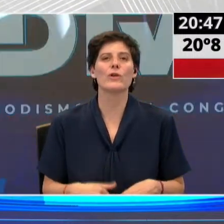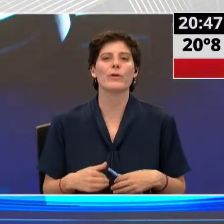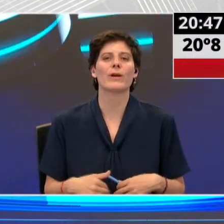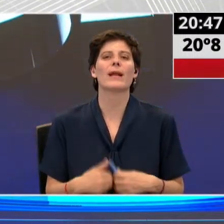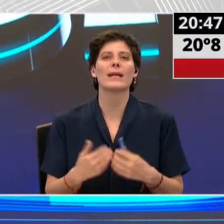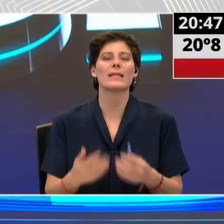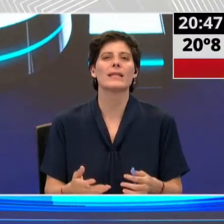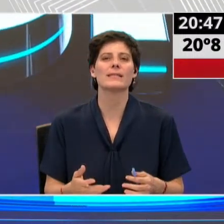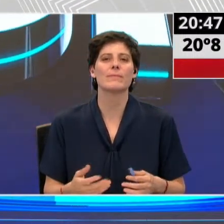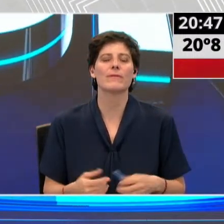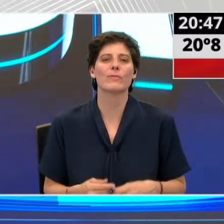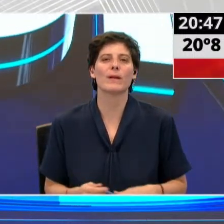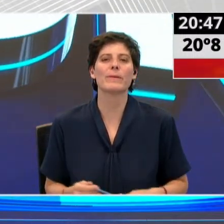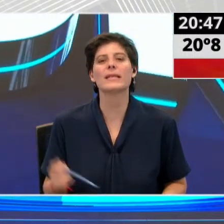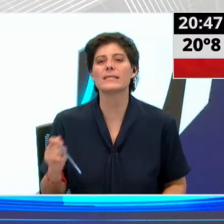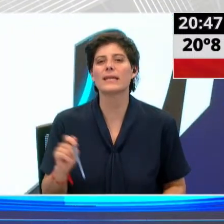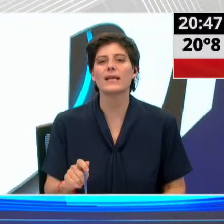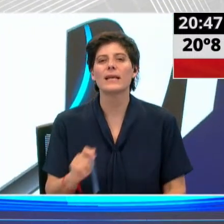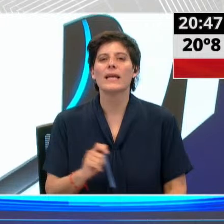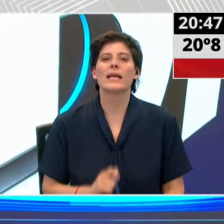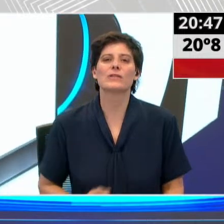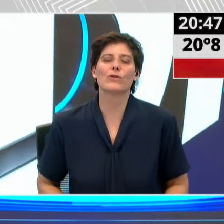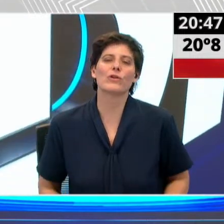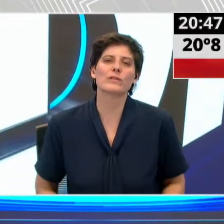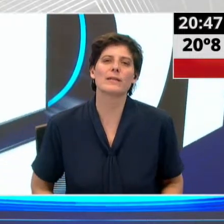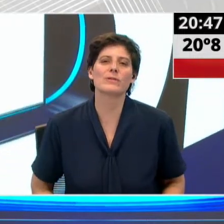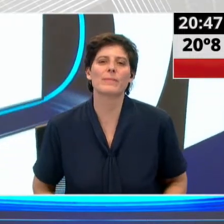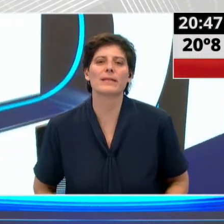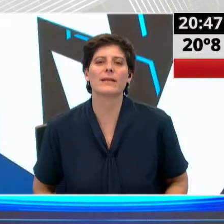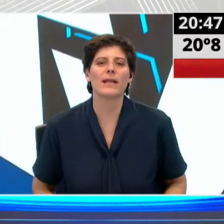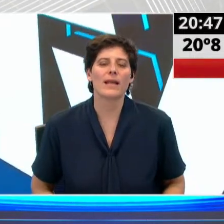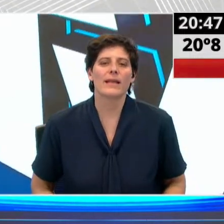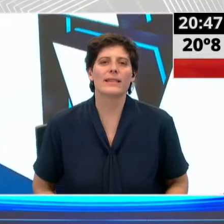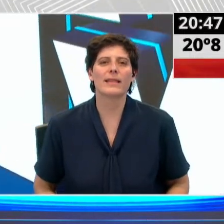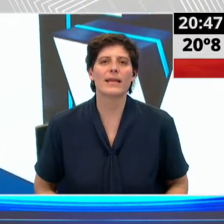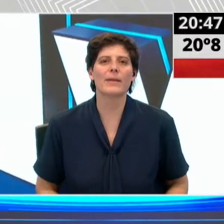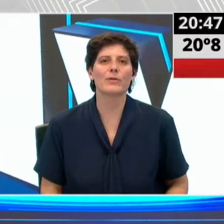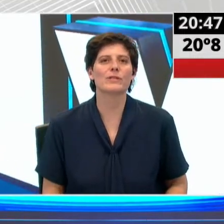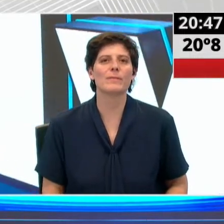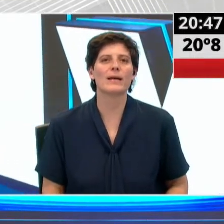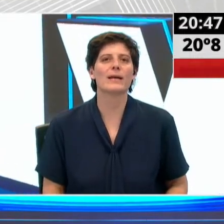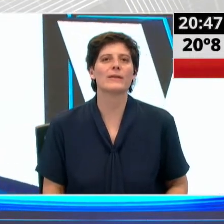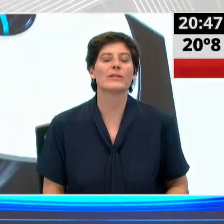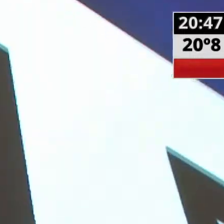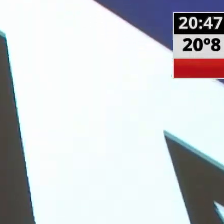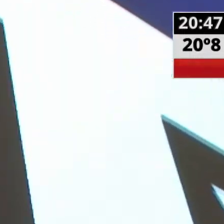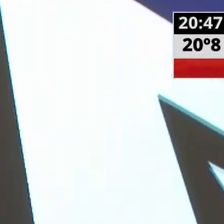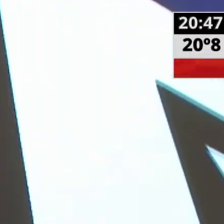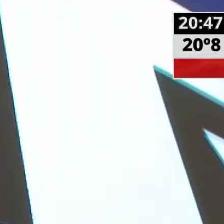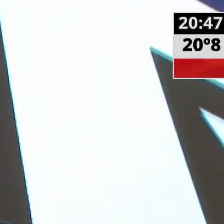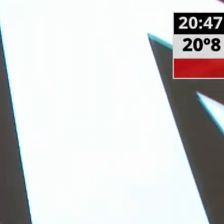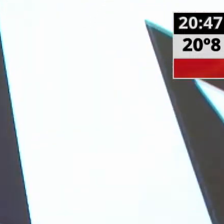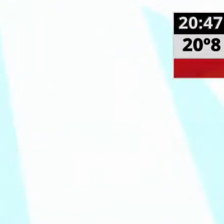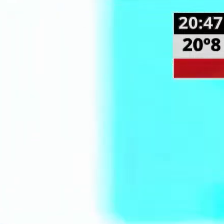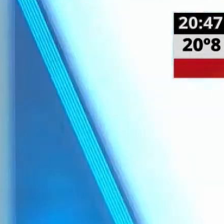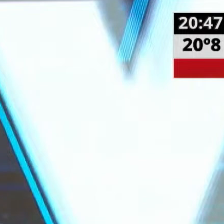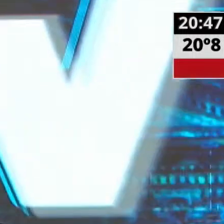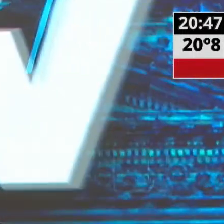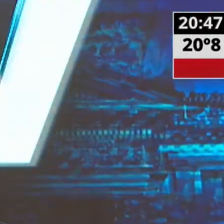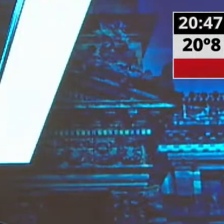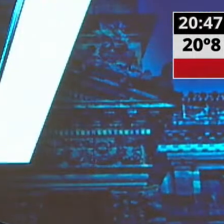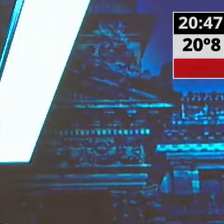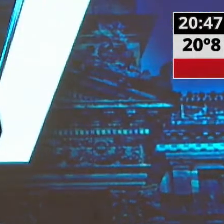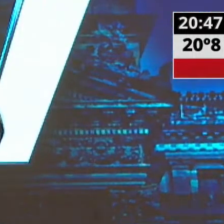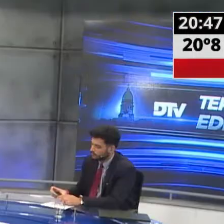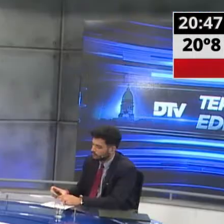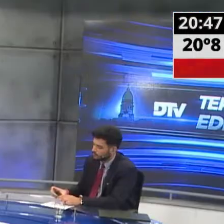asumidos hoy, pero arrancan el 10 de diciembre formalmente, así que eso conoceremos a partir de los próximos días. Bueno, Claudio, muchas